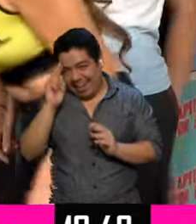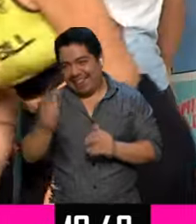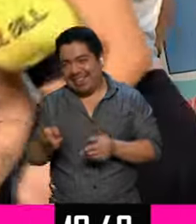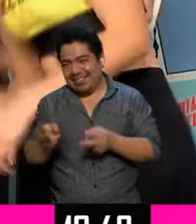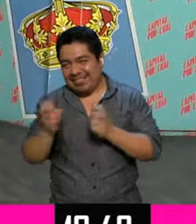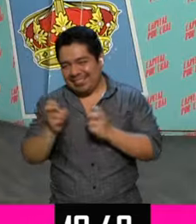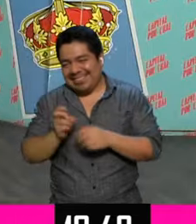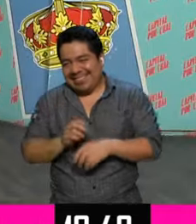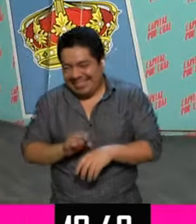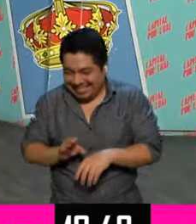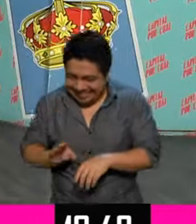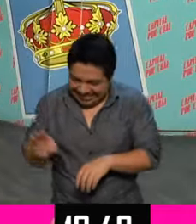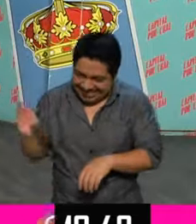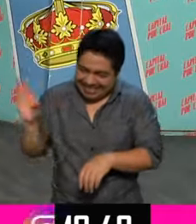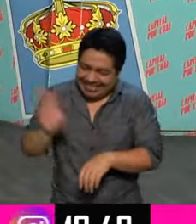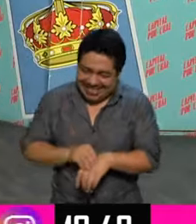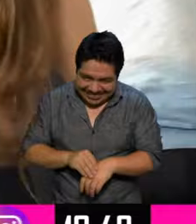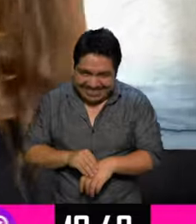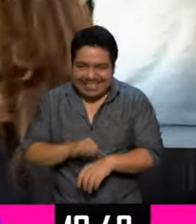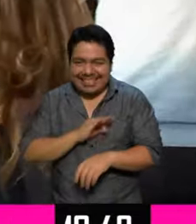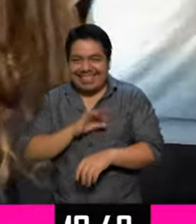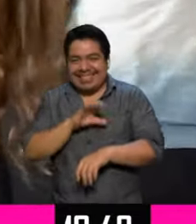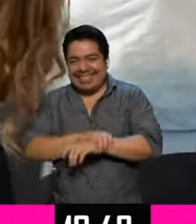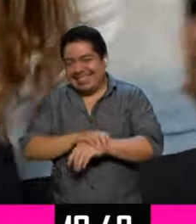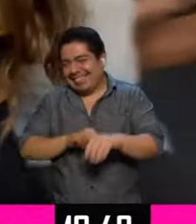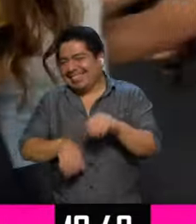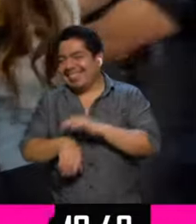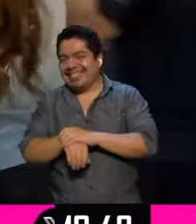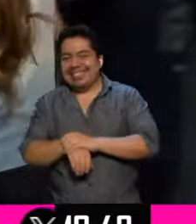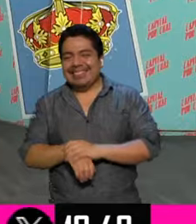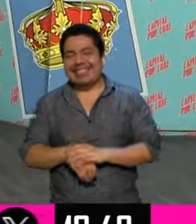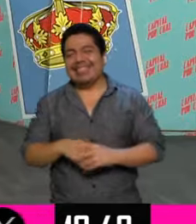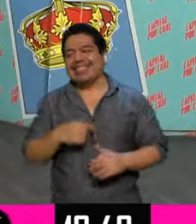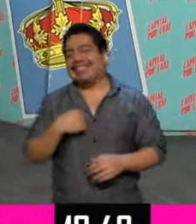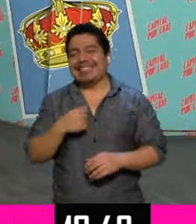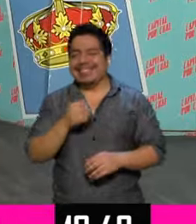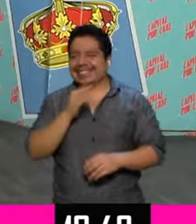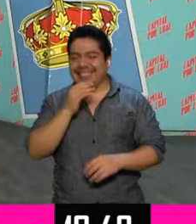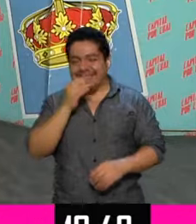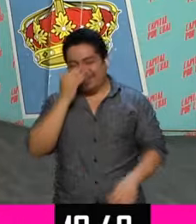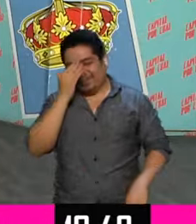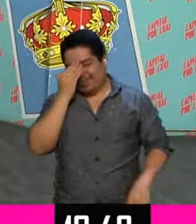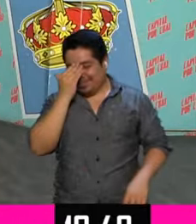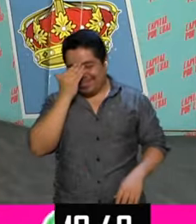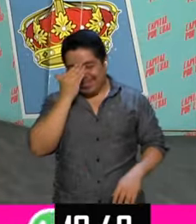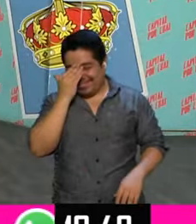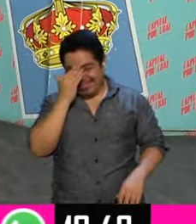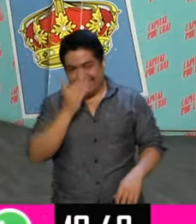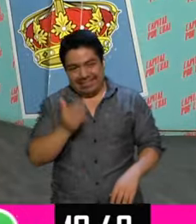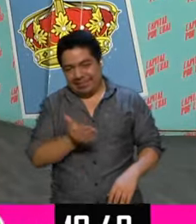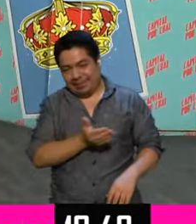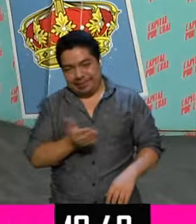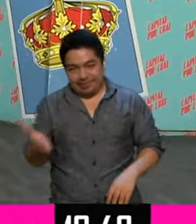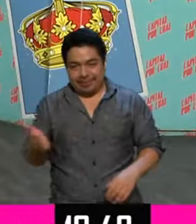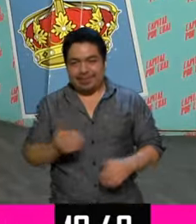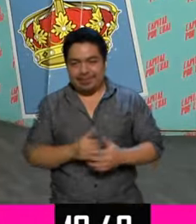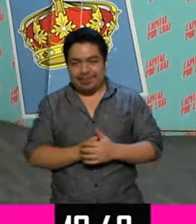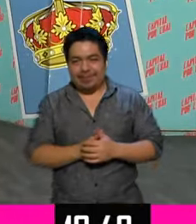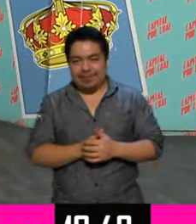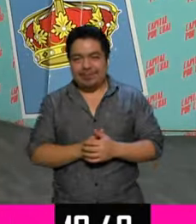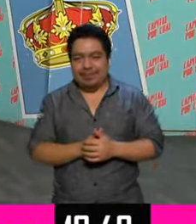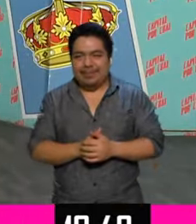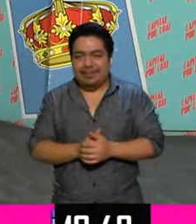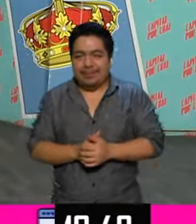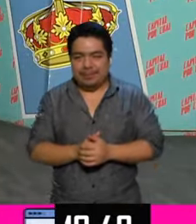¿Me permite? ¿Me permite agarrarle las muñecas, por favor? No, es que, señora, no, ¿cómo no? No sé, yo no sé. A ver, usted le pone el micrófono. Ahí está, ahora